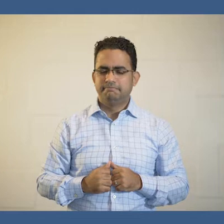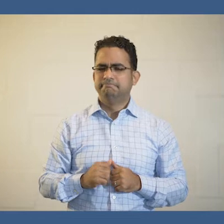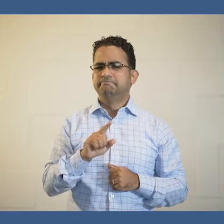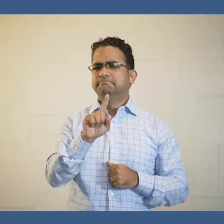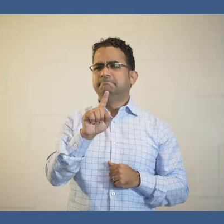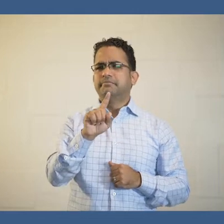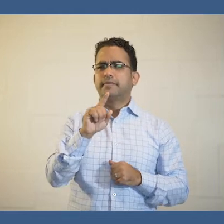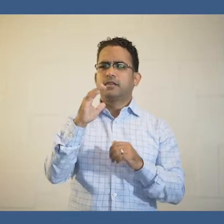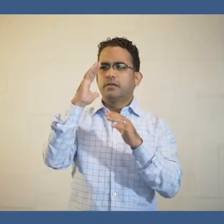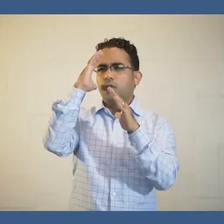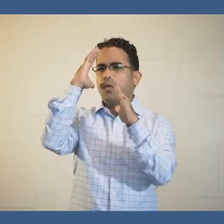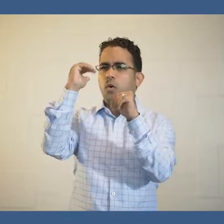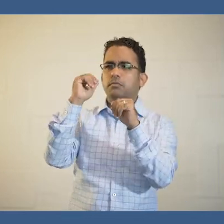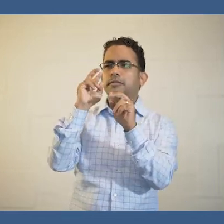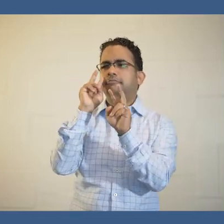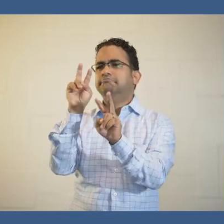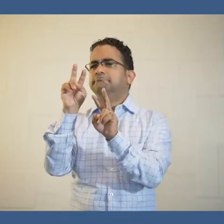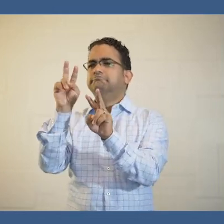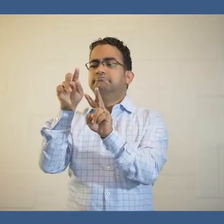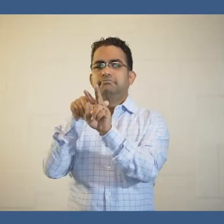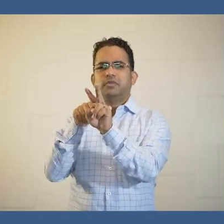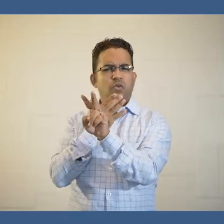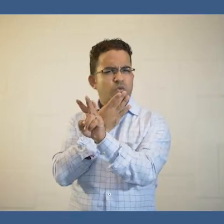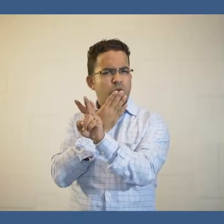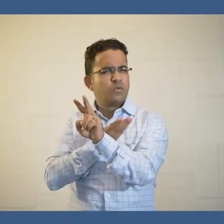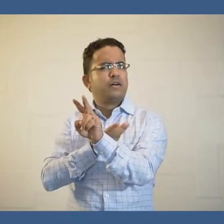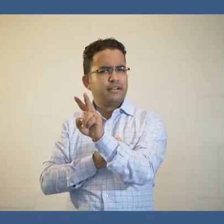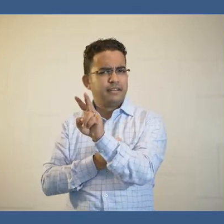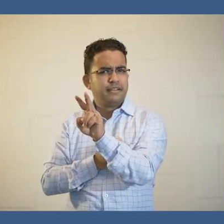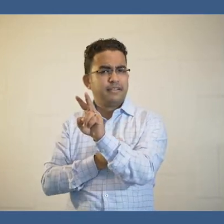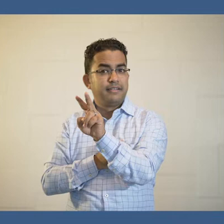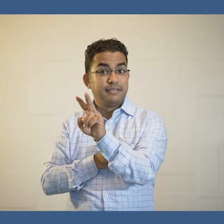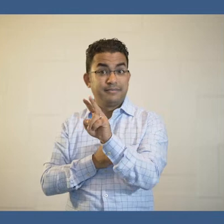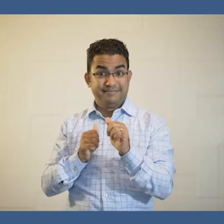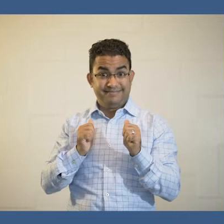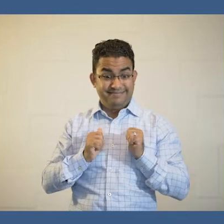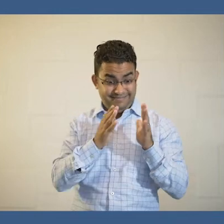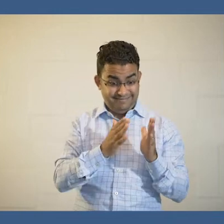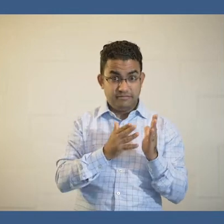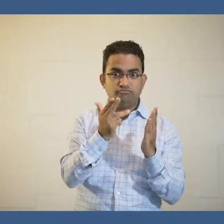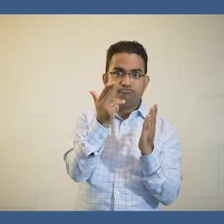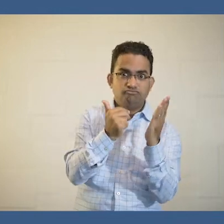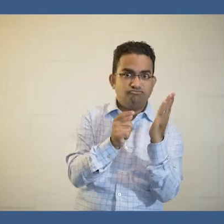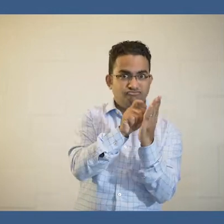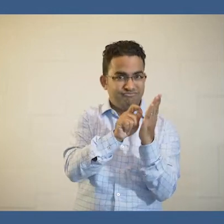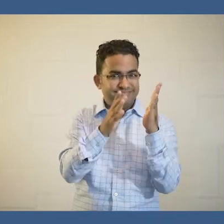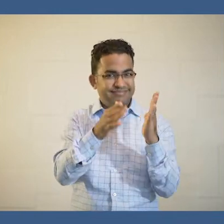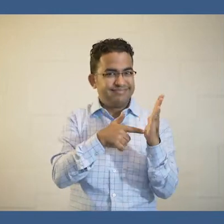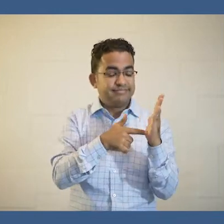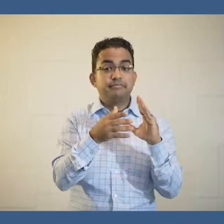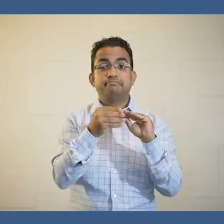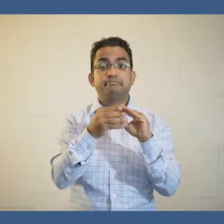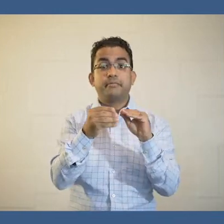¿De qué color es la esperanza? El artista está para recordarnos que, pase lo que pase,